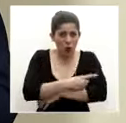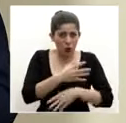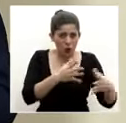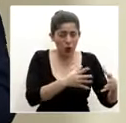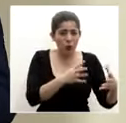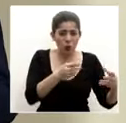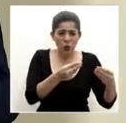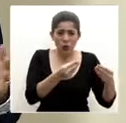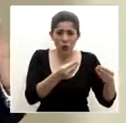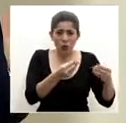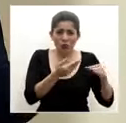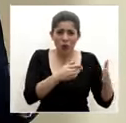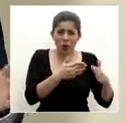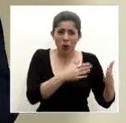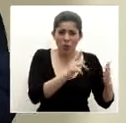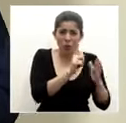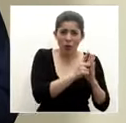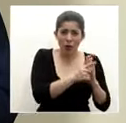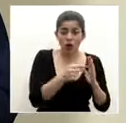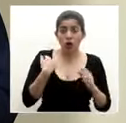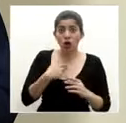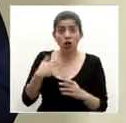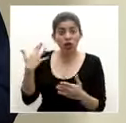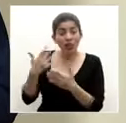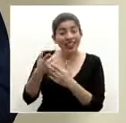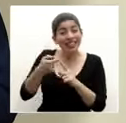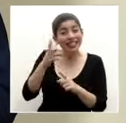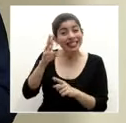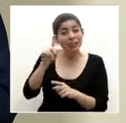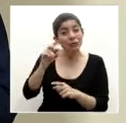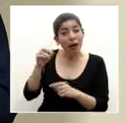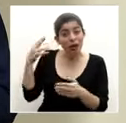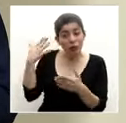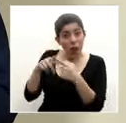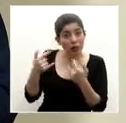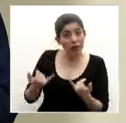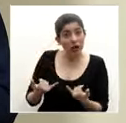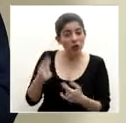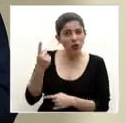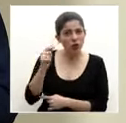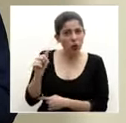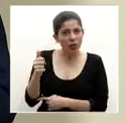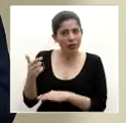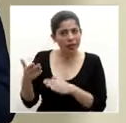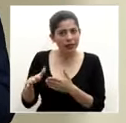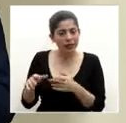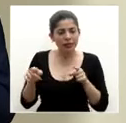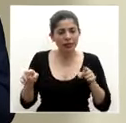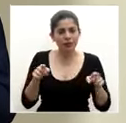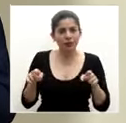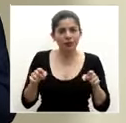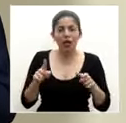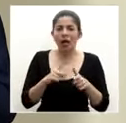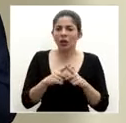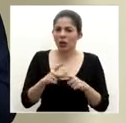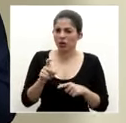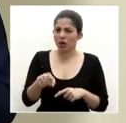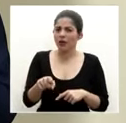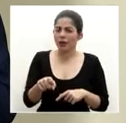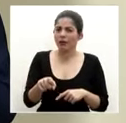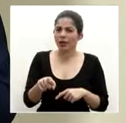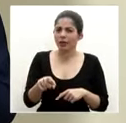lamentables desde el 6 de marzo. Entonces sí tenemos que tomar muy a pecho el